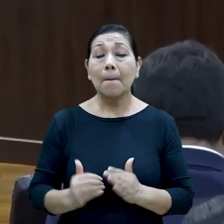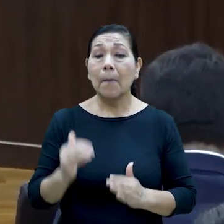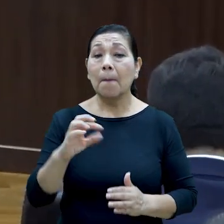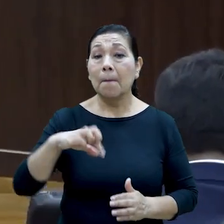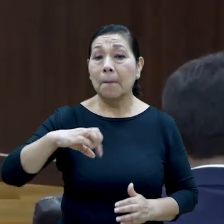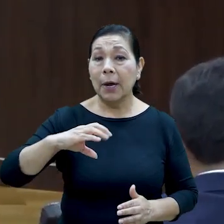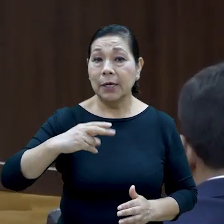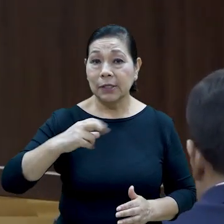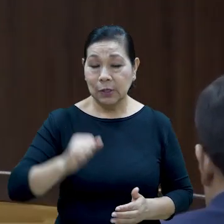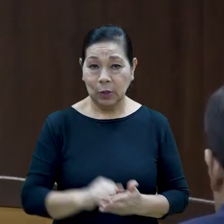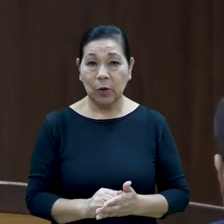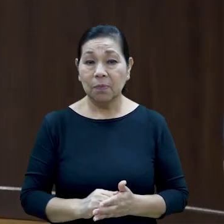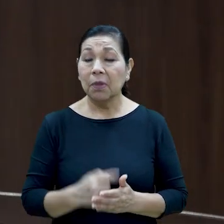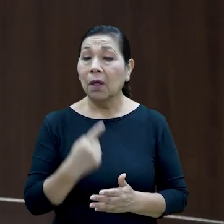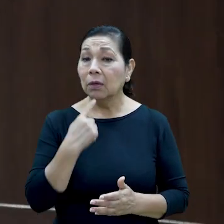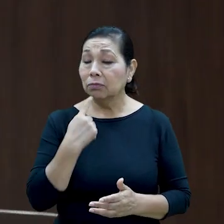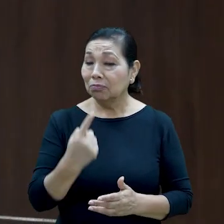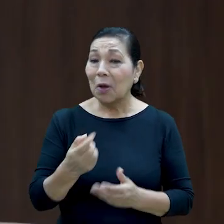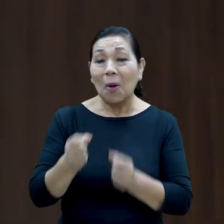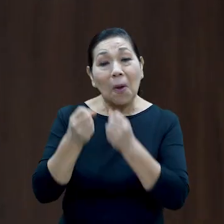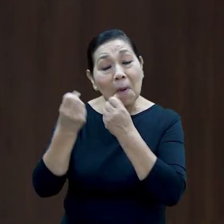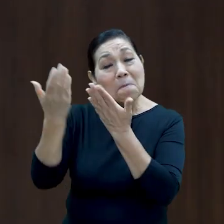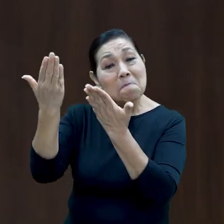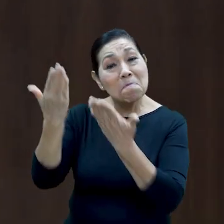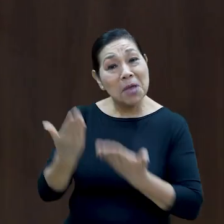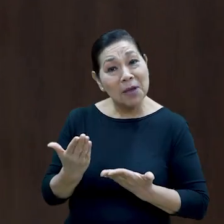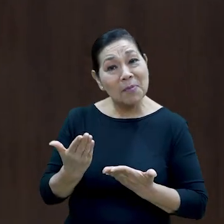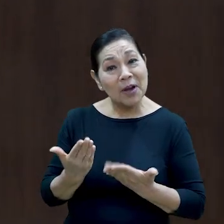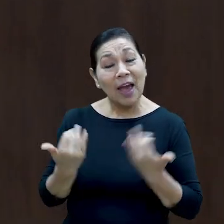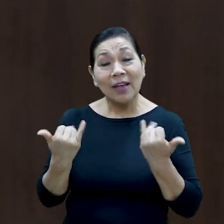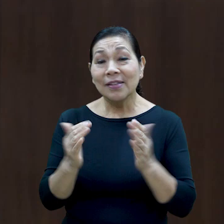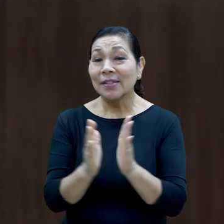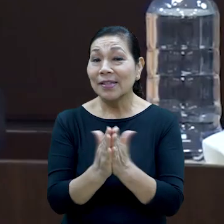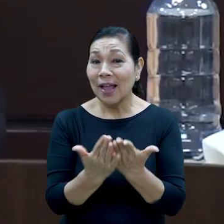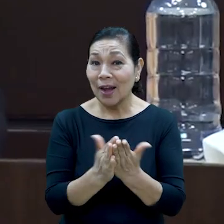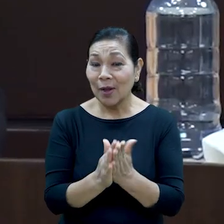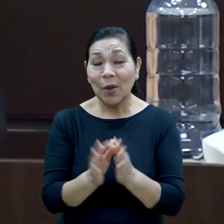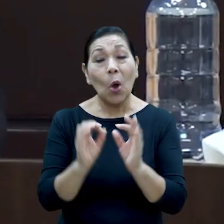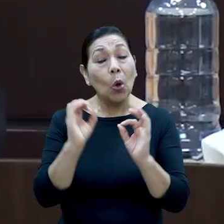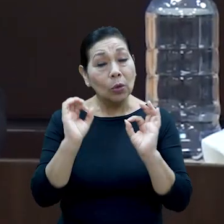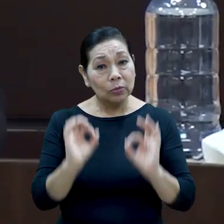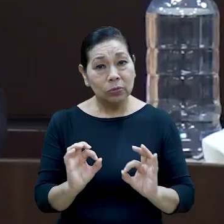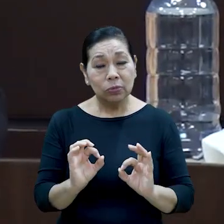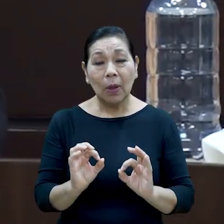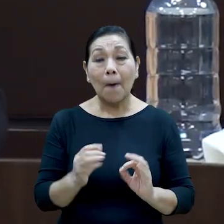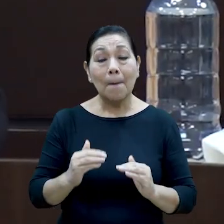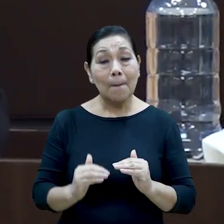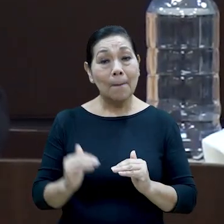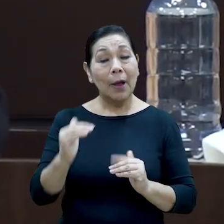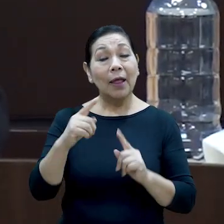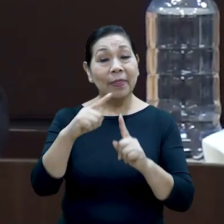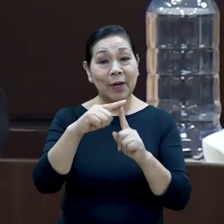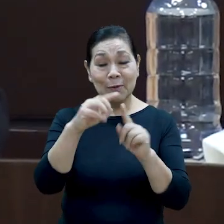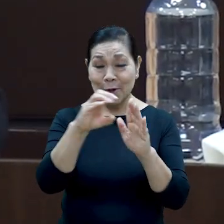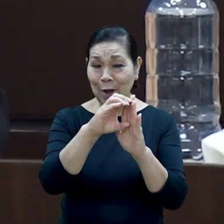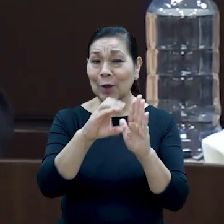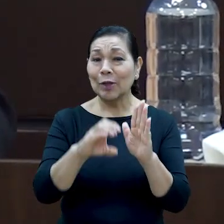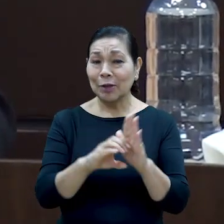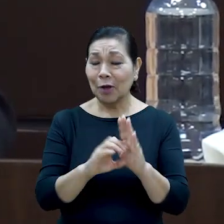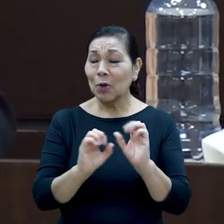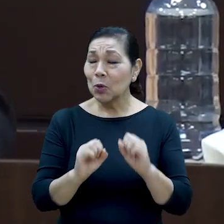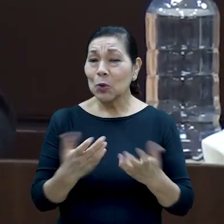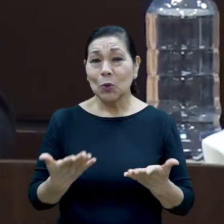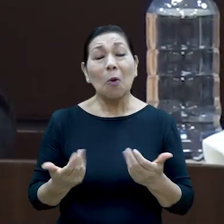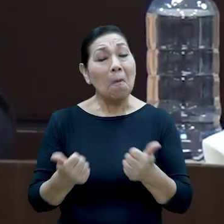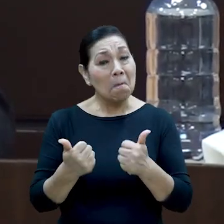funciones, magistrada Luz Pacheco Serga, quien dio las palabras de bienvenida y dijo que este libro confirma que el concurso para ser magistrado del Tribunal